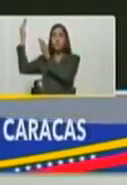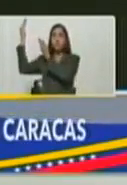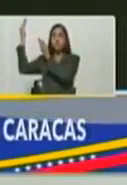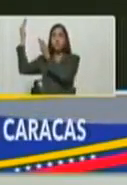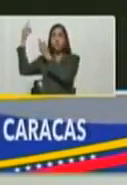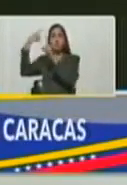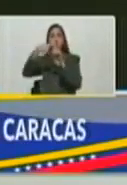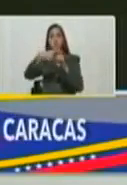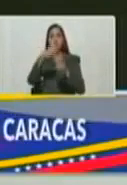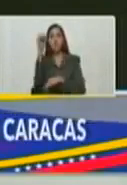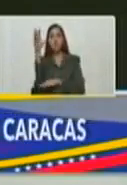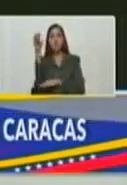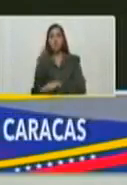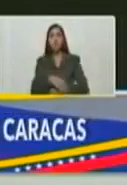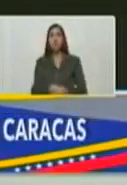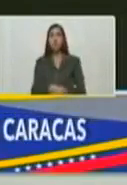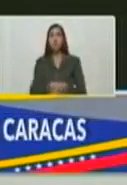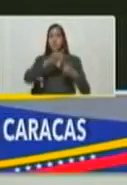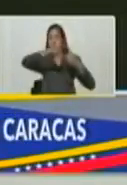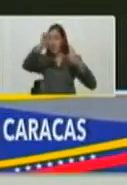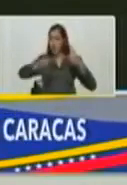corriendo.